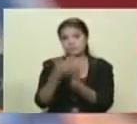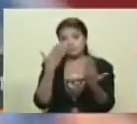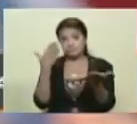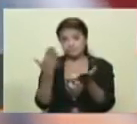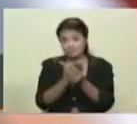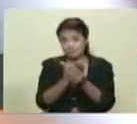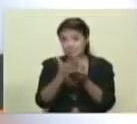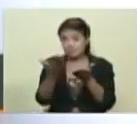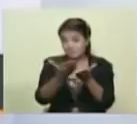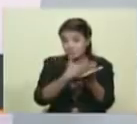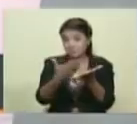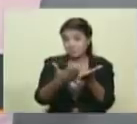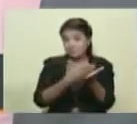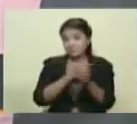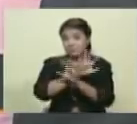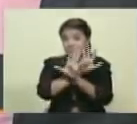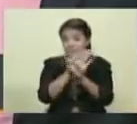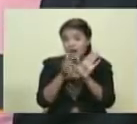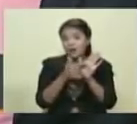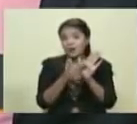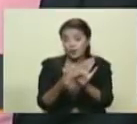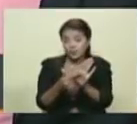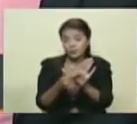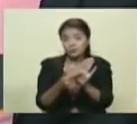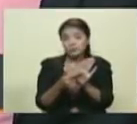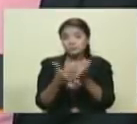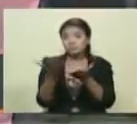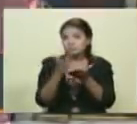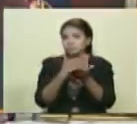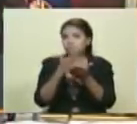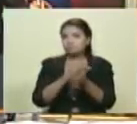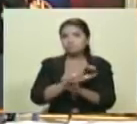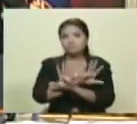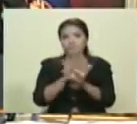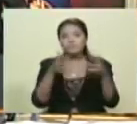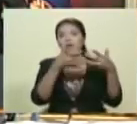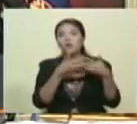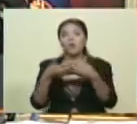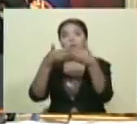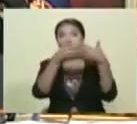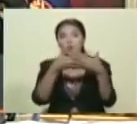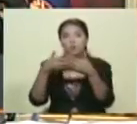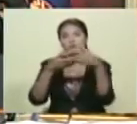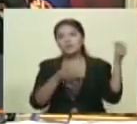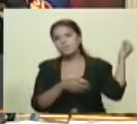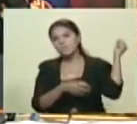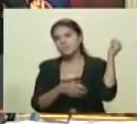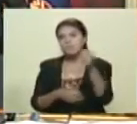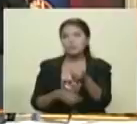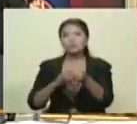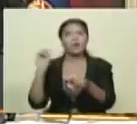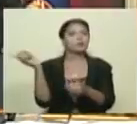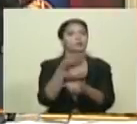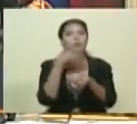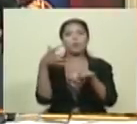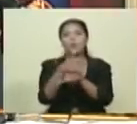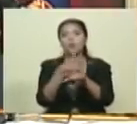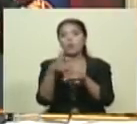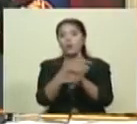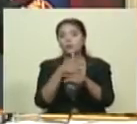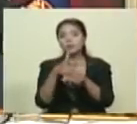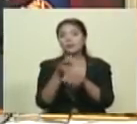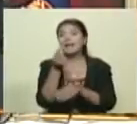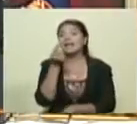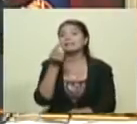documentos desclasificados de la época donde los Estados Unidos le impuso a todos los gobiernos del continente,